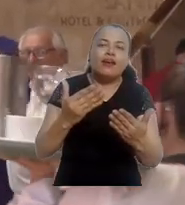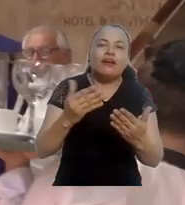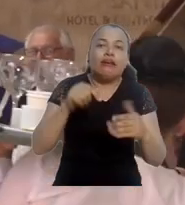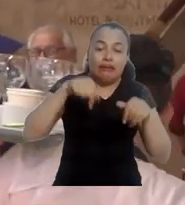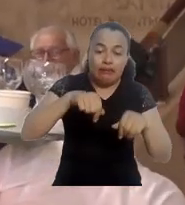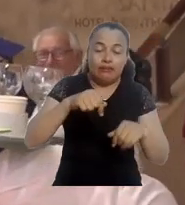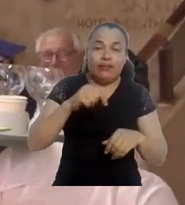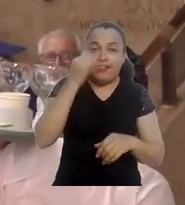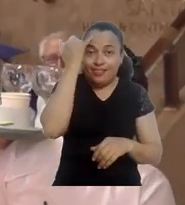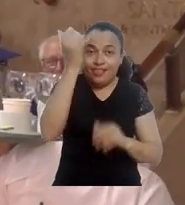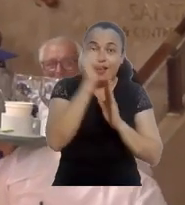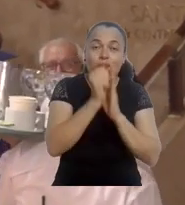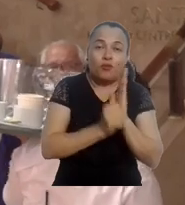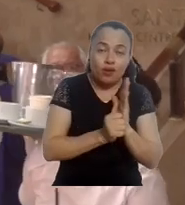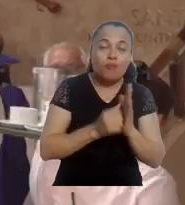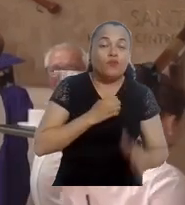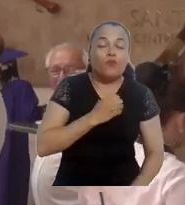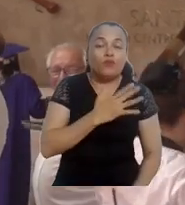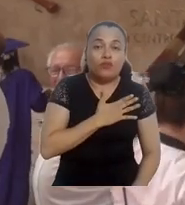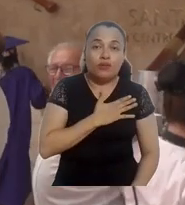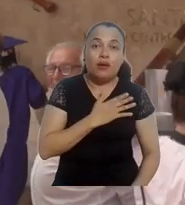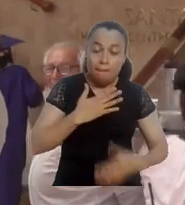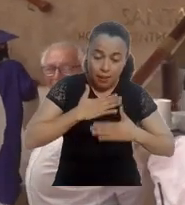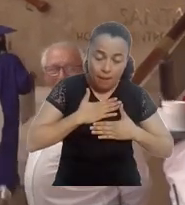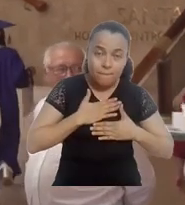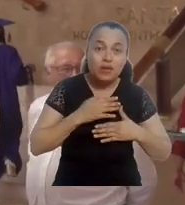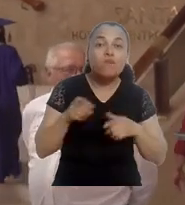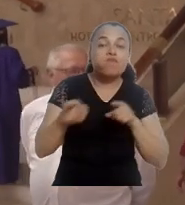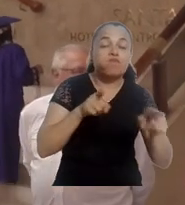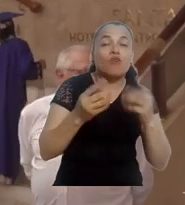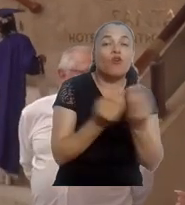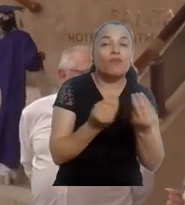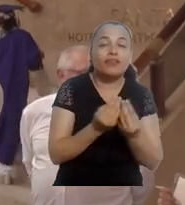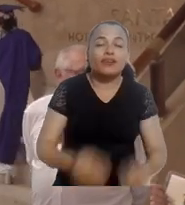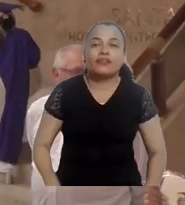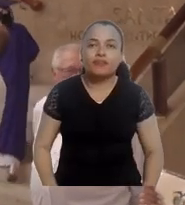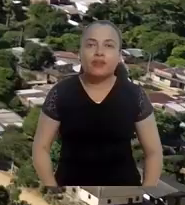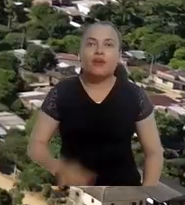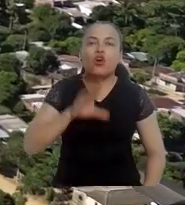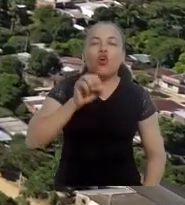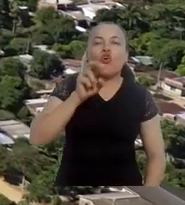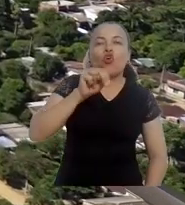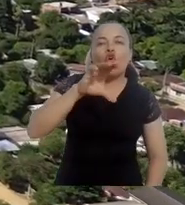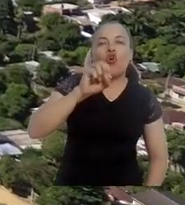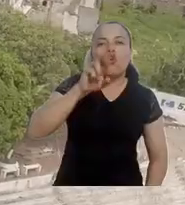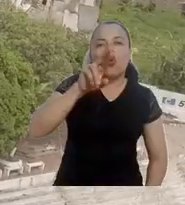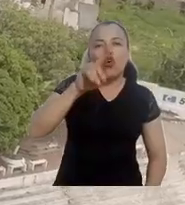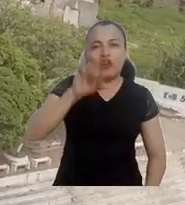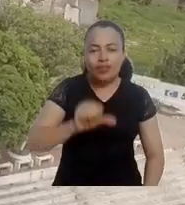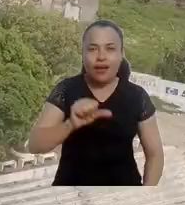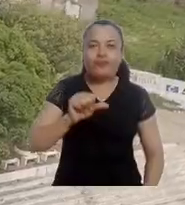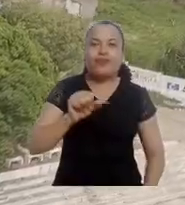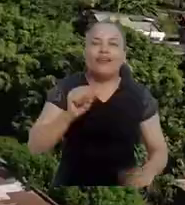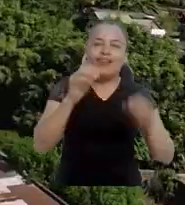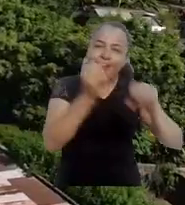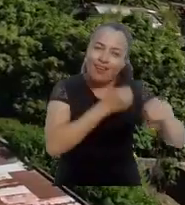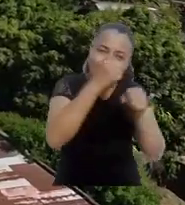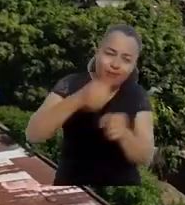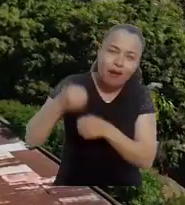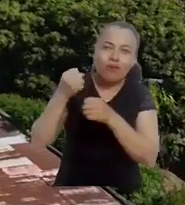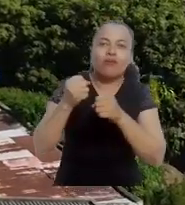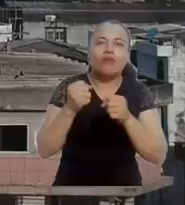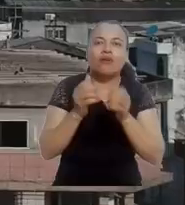gracias por implementar este programa, que fue una gran oportunidad para no solamente para mí, sino muchos compañeros. Concordia, El Banco, El